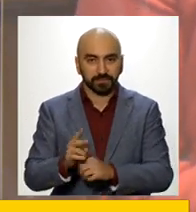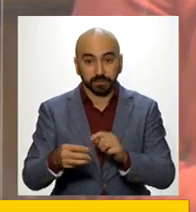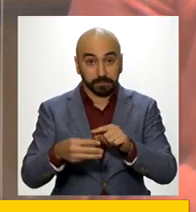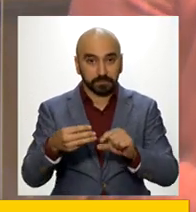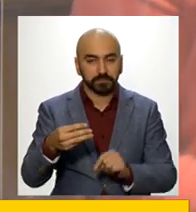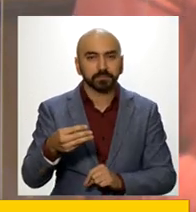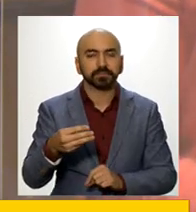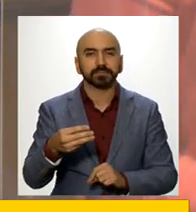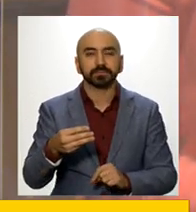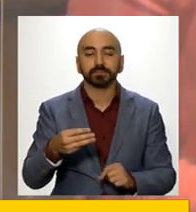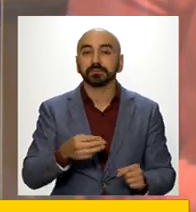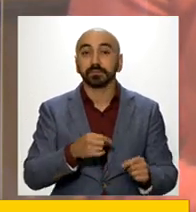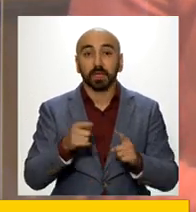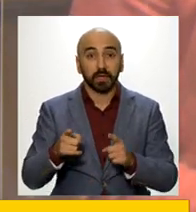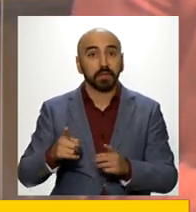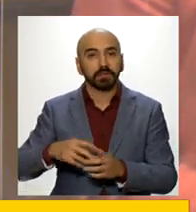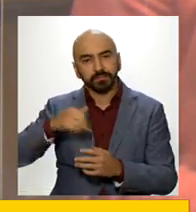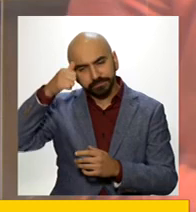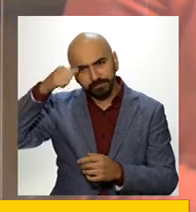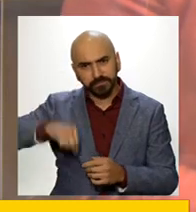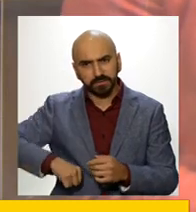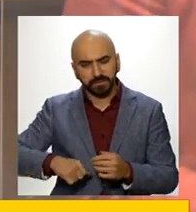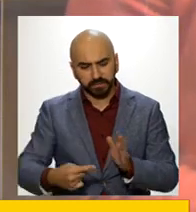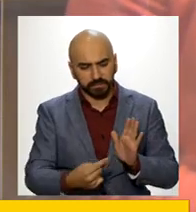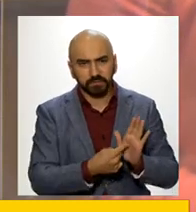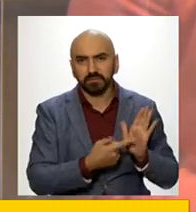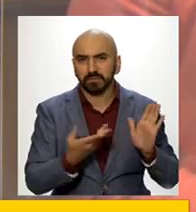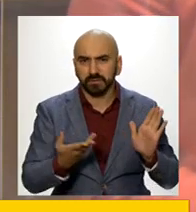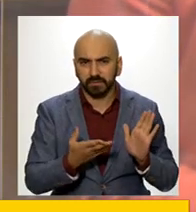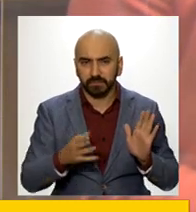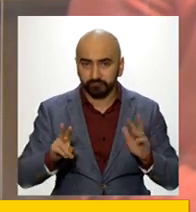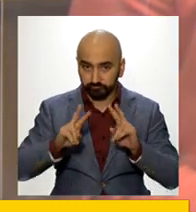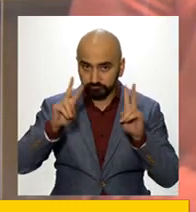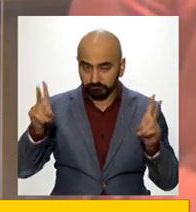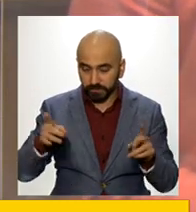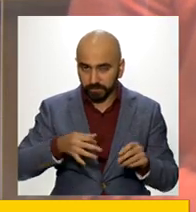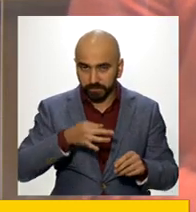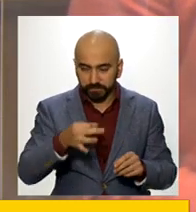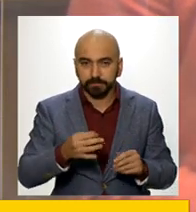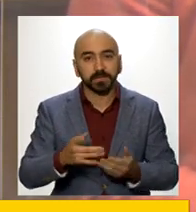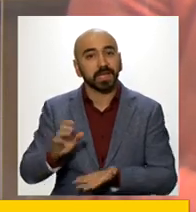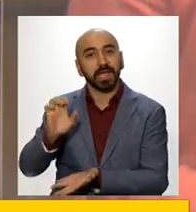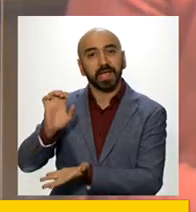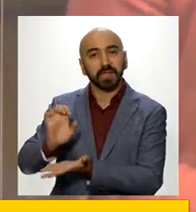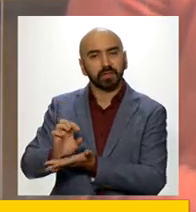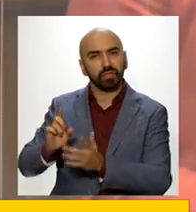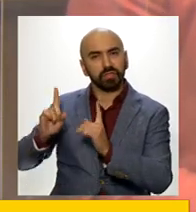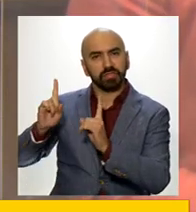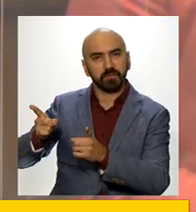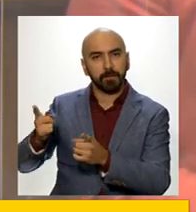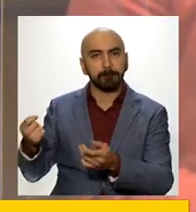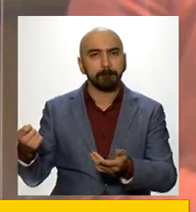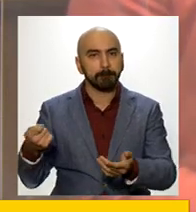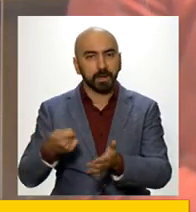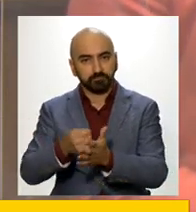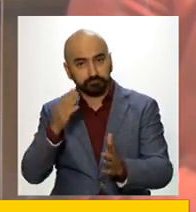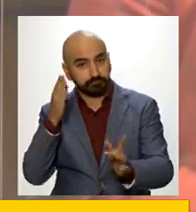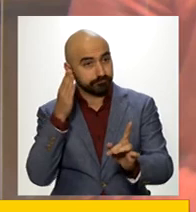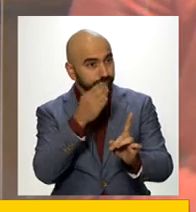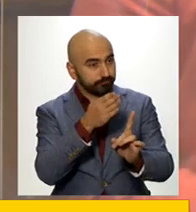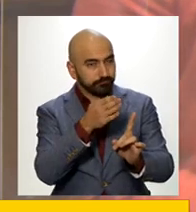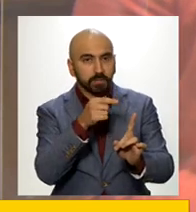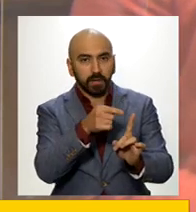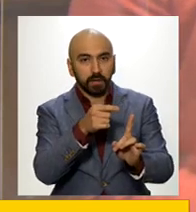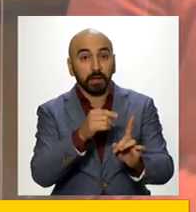Corte Interamericana de Derechos Humanos señala que, abro comillas, el Estado deberá pagar directamente a